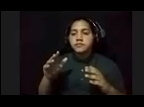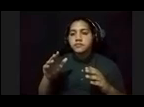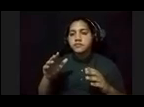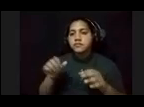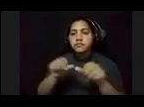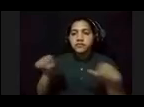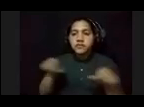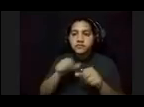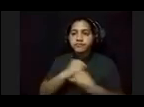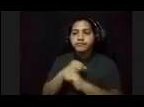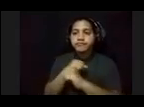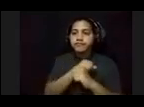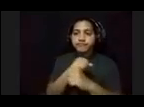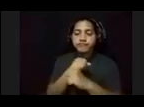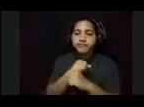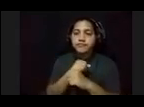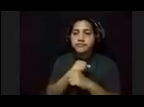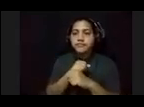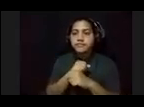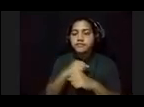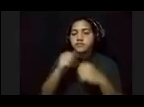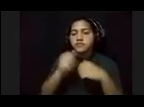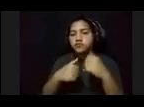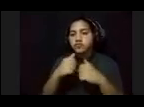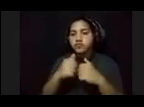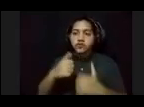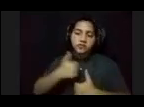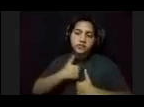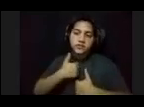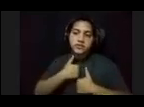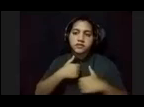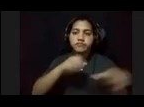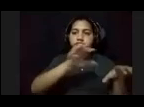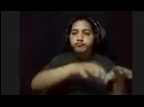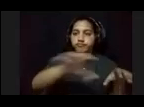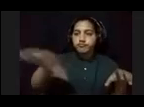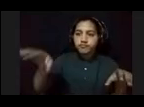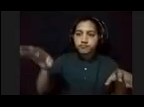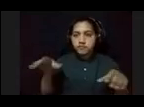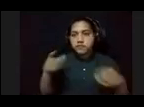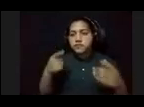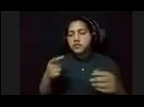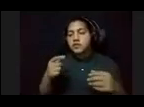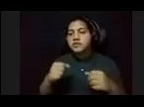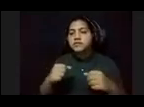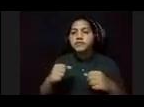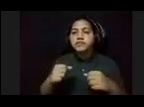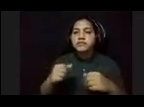quedó defendida por una serie de obras militares aisladas. Entre ellas se destaca el Fortín de la